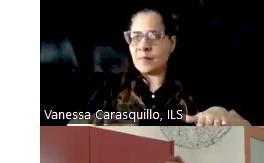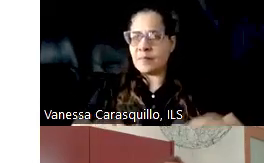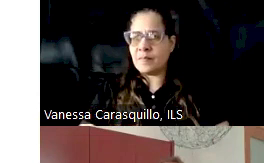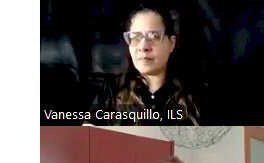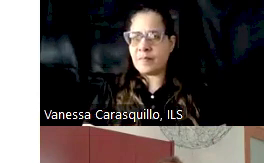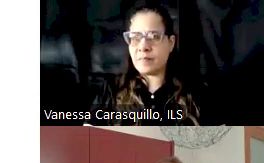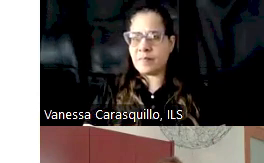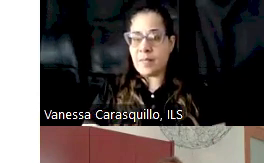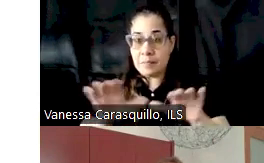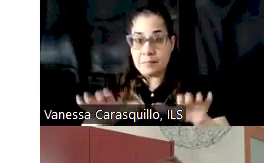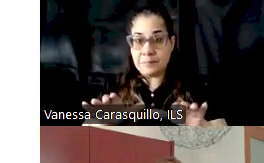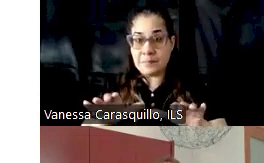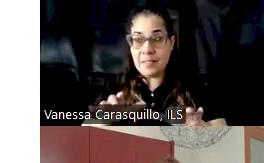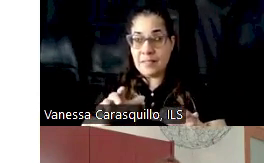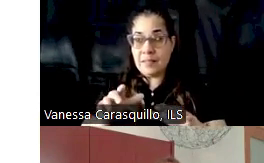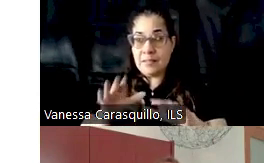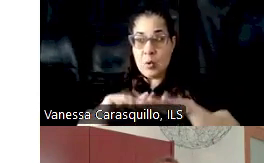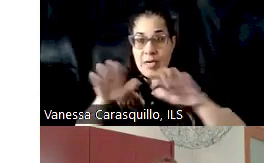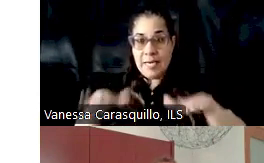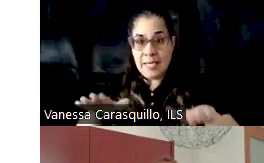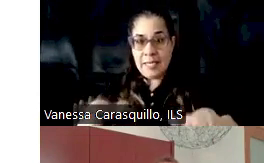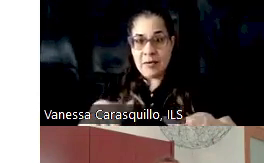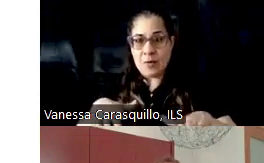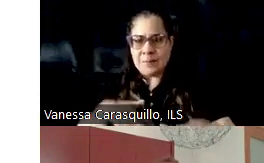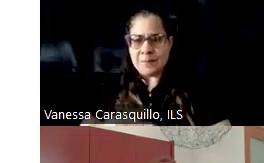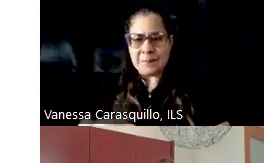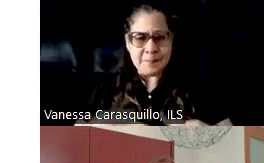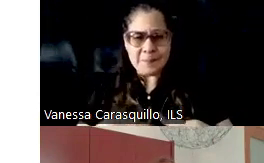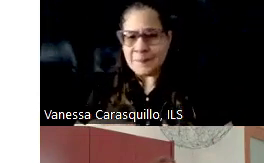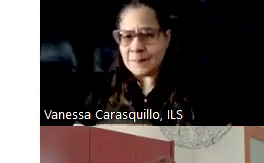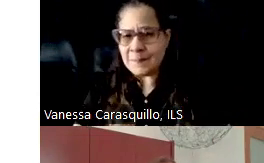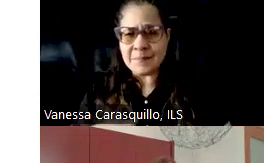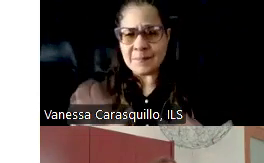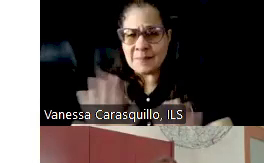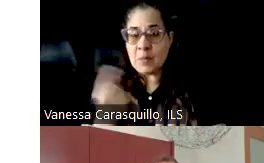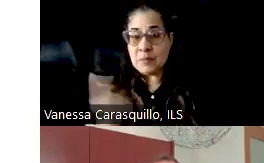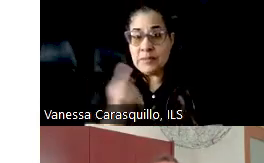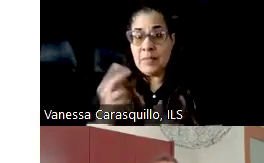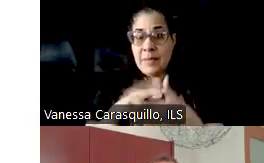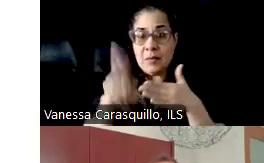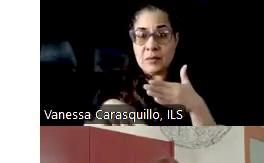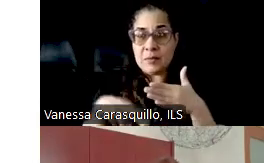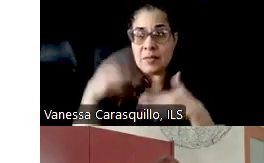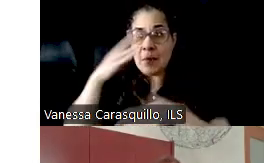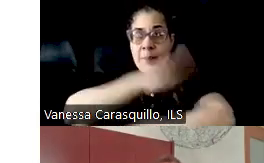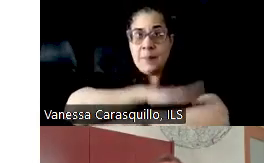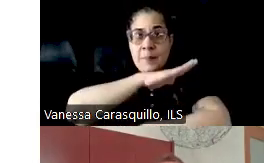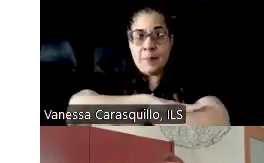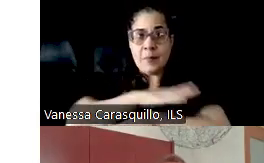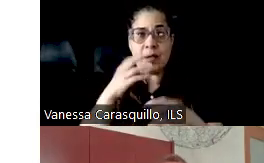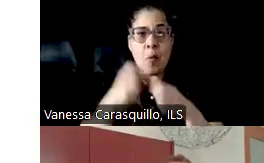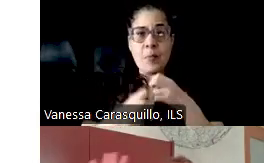suma irritabilidad, no siempre la consecuencia es un problema conductual. Puede ser